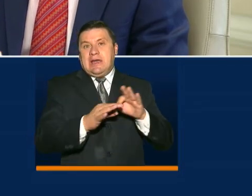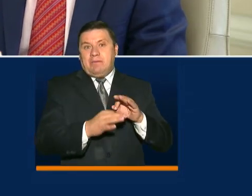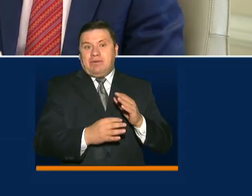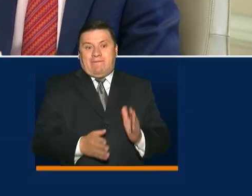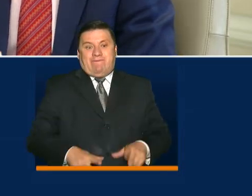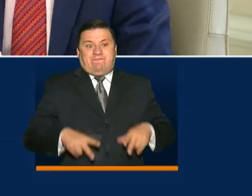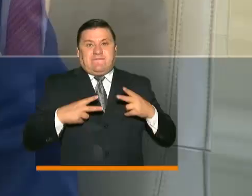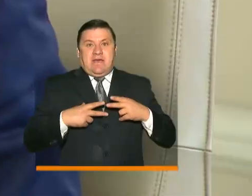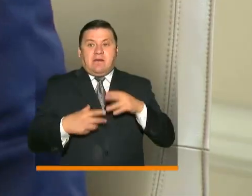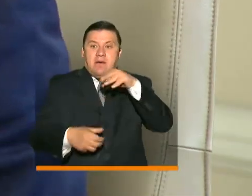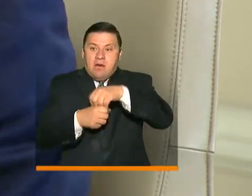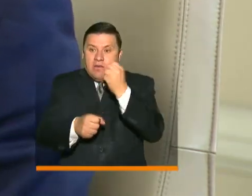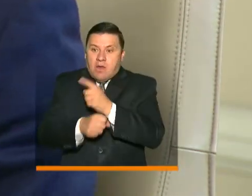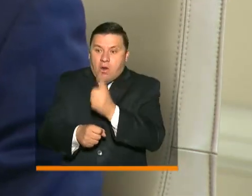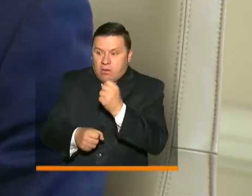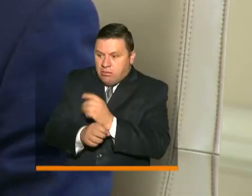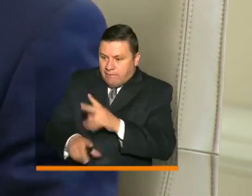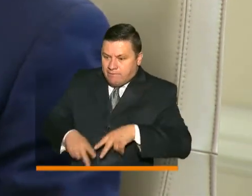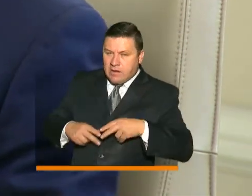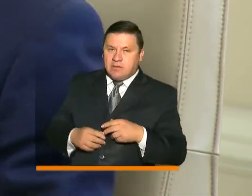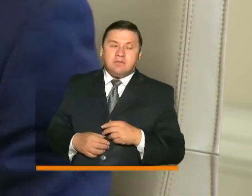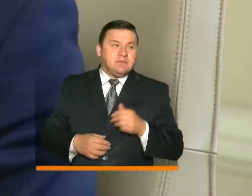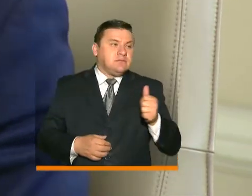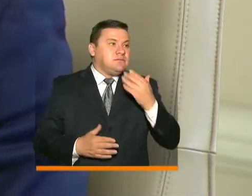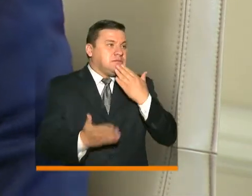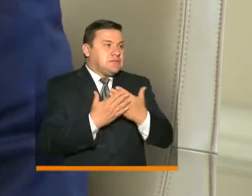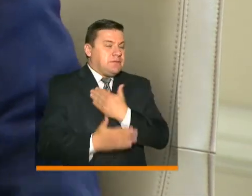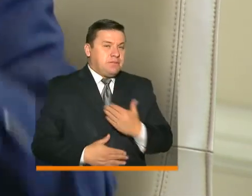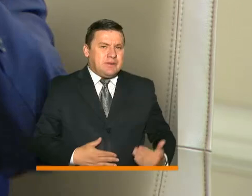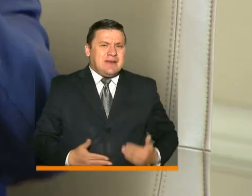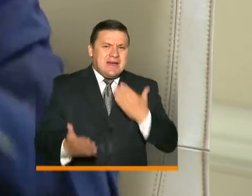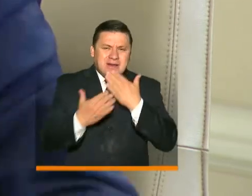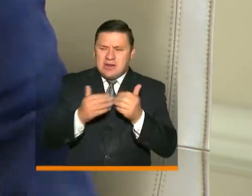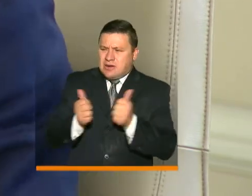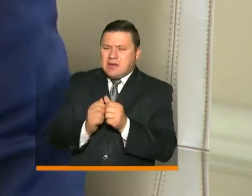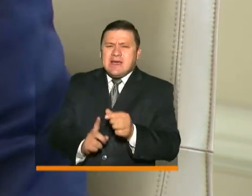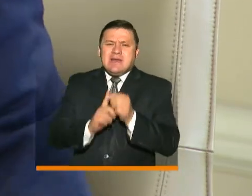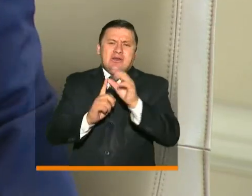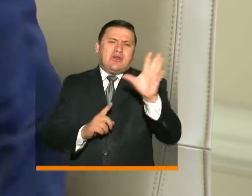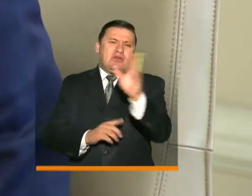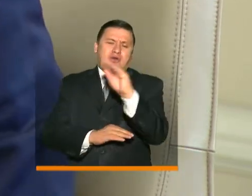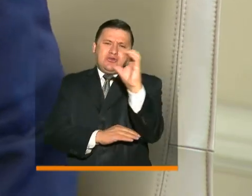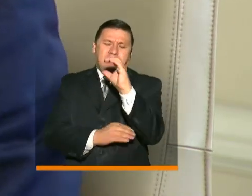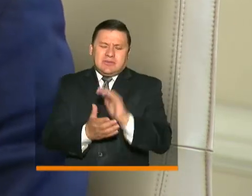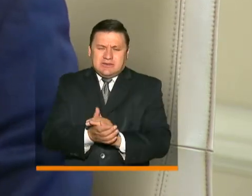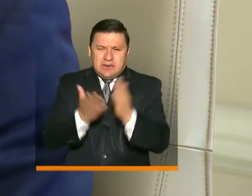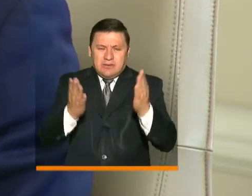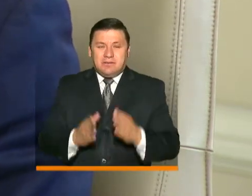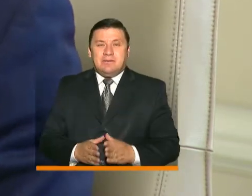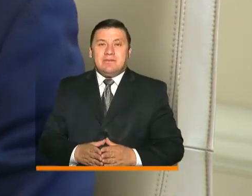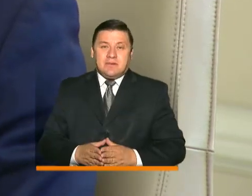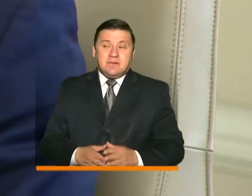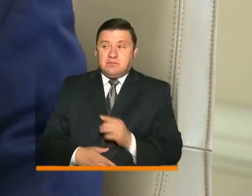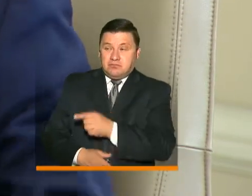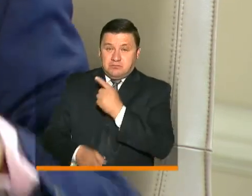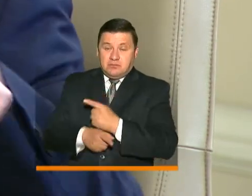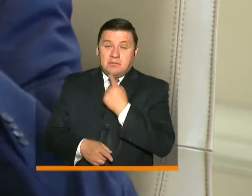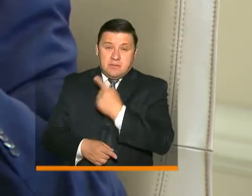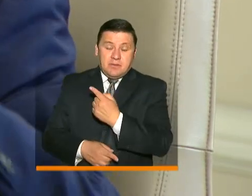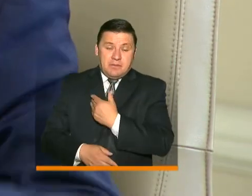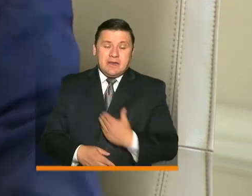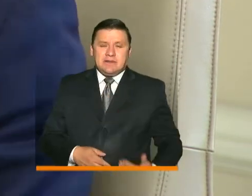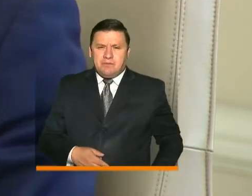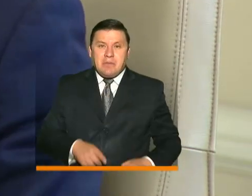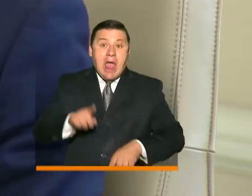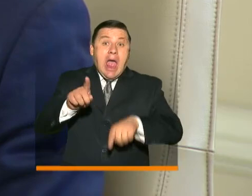Lo escuchamos, ministro. Gracias, presidente. Un saludo a la vicepresidenta y a mis colegas y especialmente a todos los colombianos. Como usted lo acaba de decir, hay